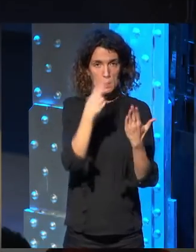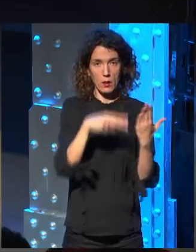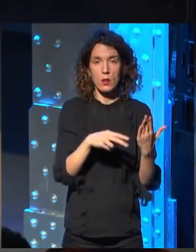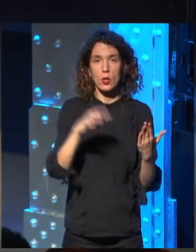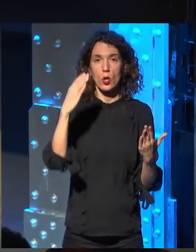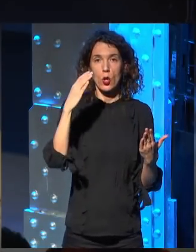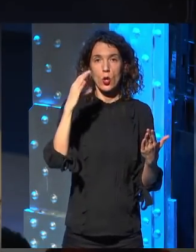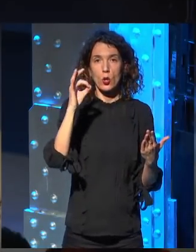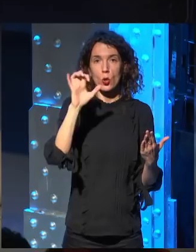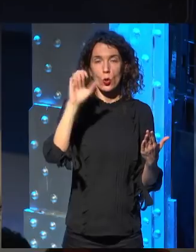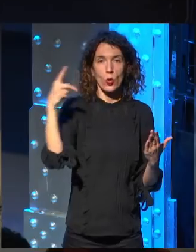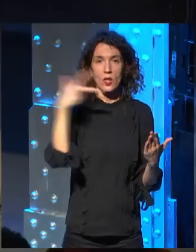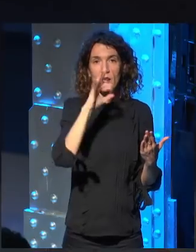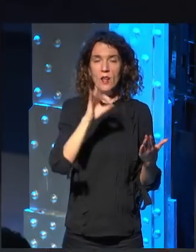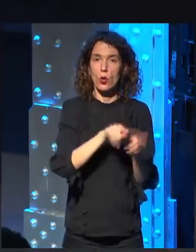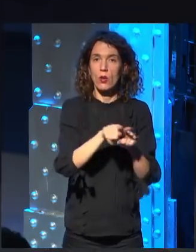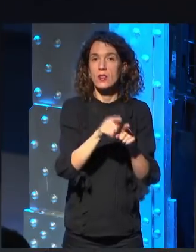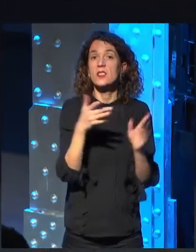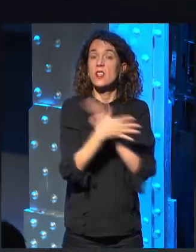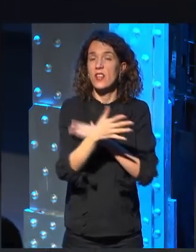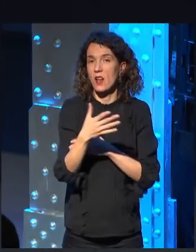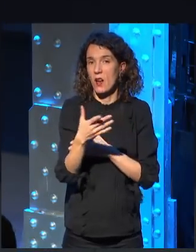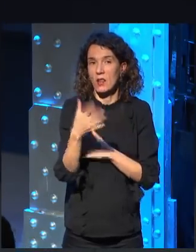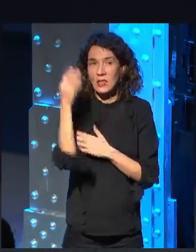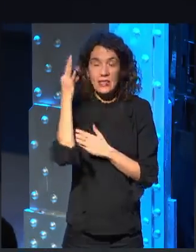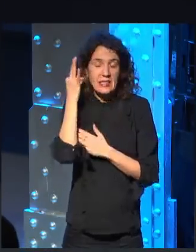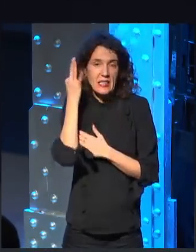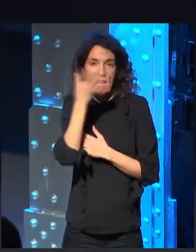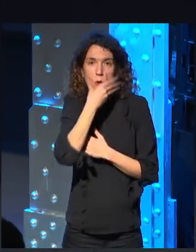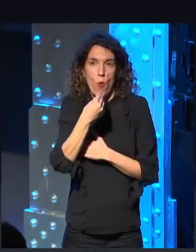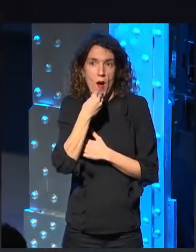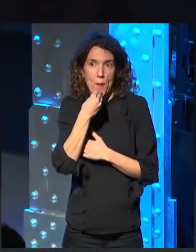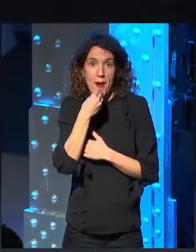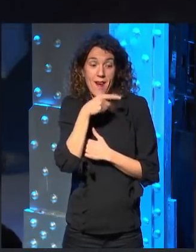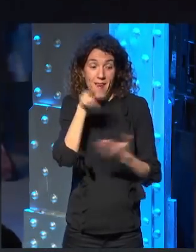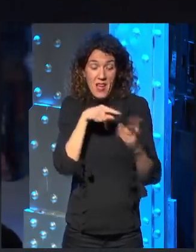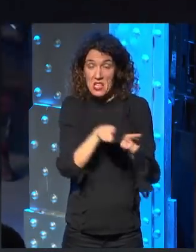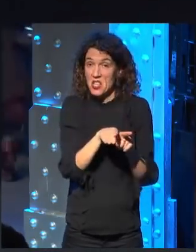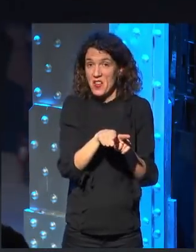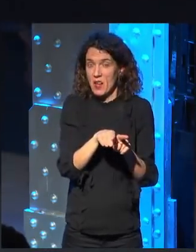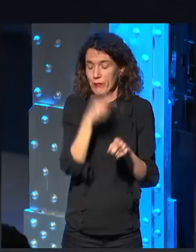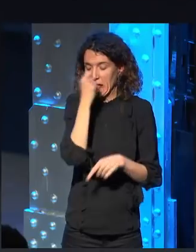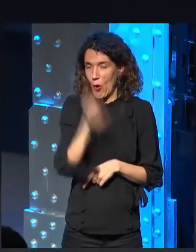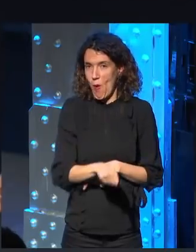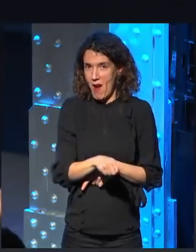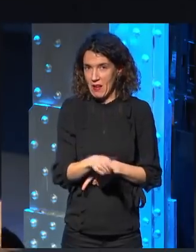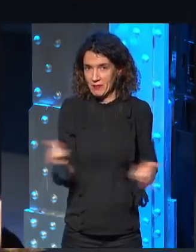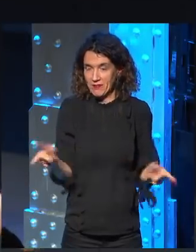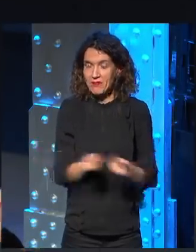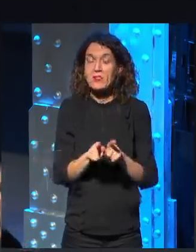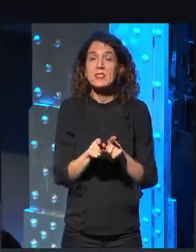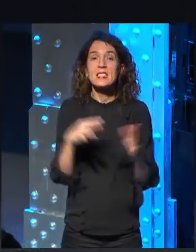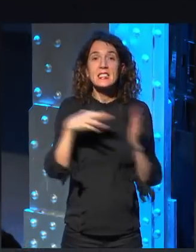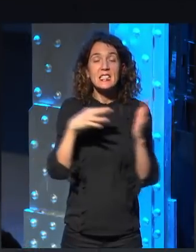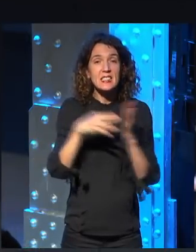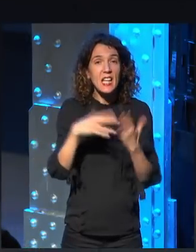Paulo Coelho, esa lectura desacredita su belleza, ¿no? Me parece un chiste literario, pues...